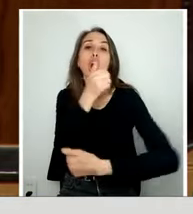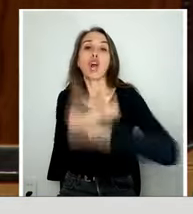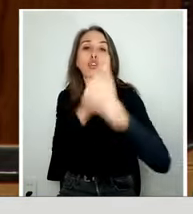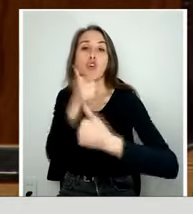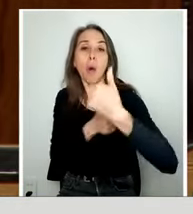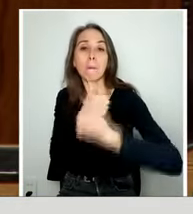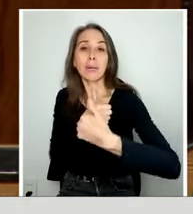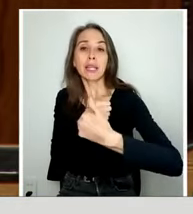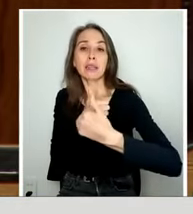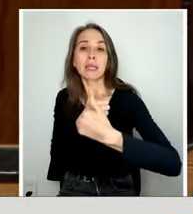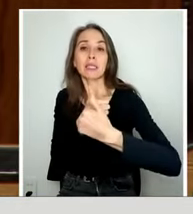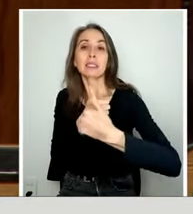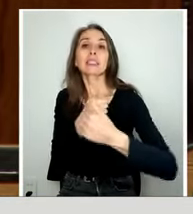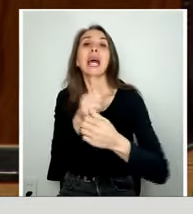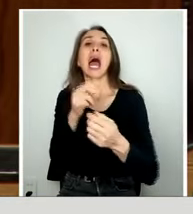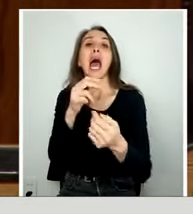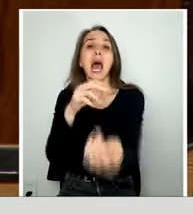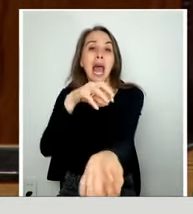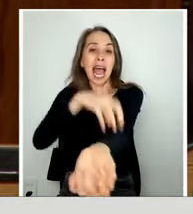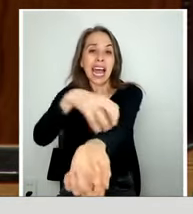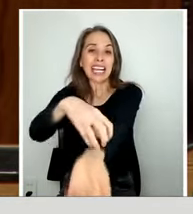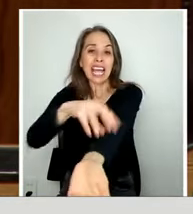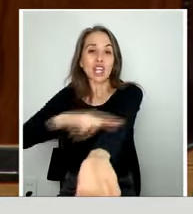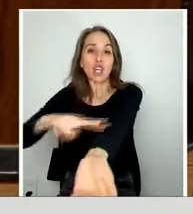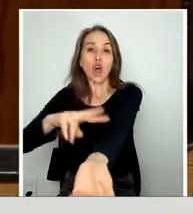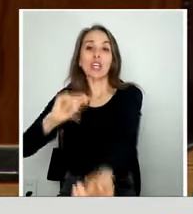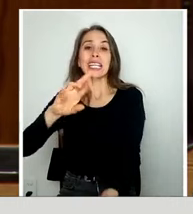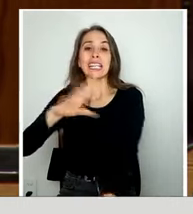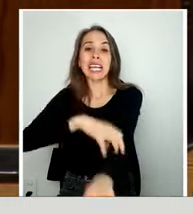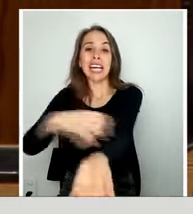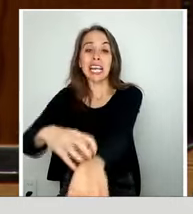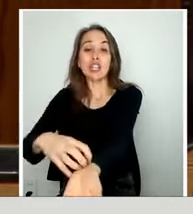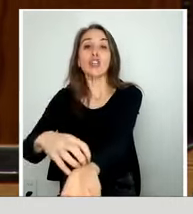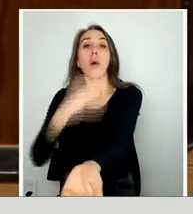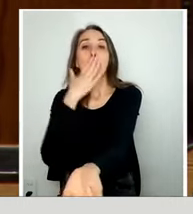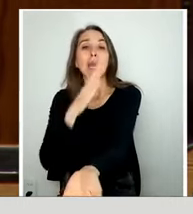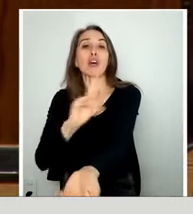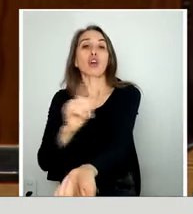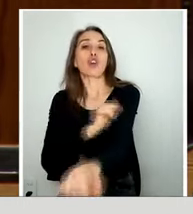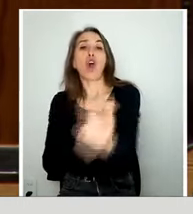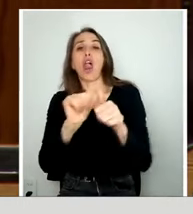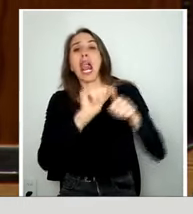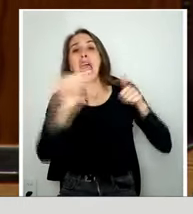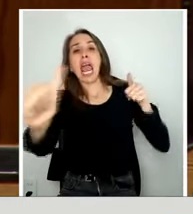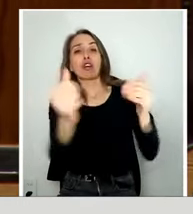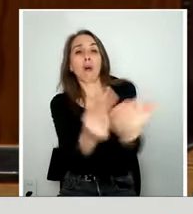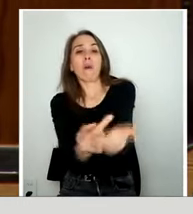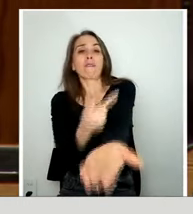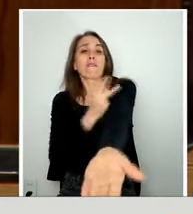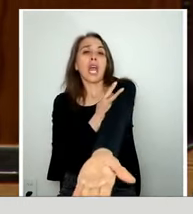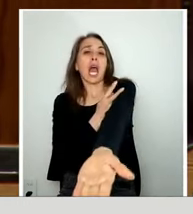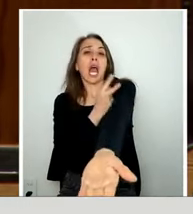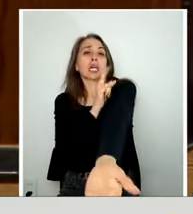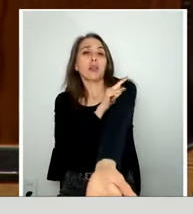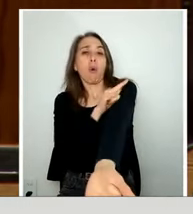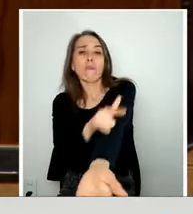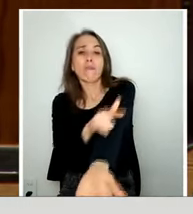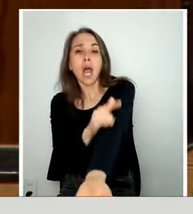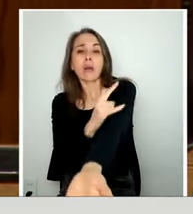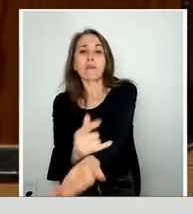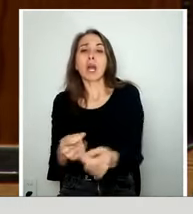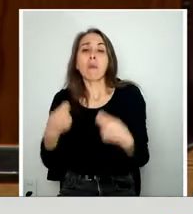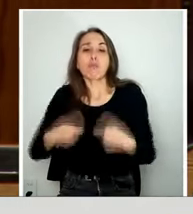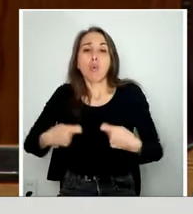es interregional para evitar estos largos traslados y estos costos adicionales que eso pueda provocar en resumen